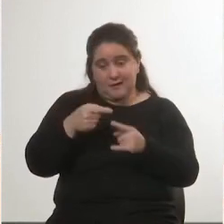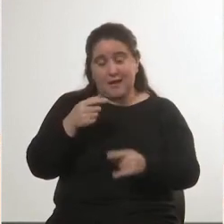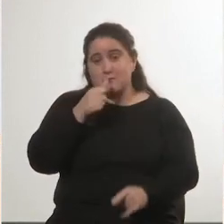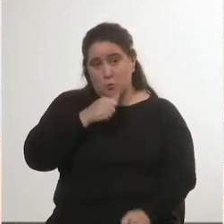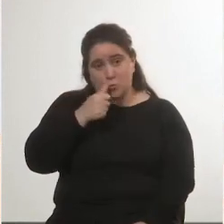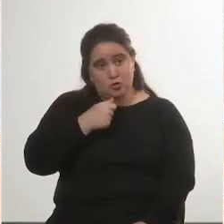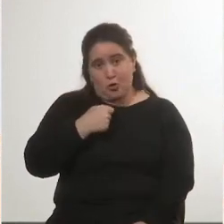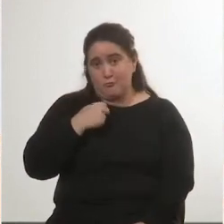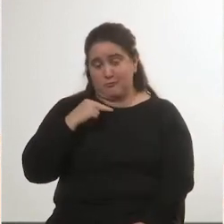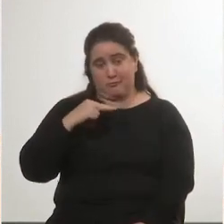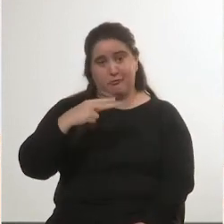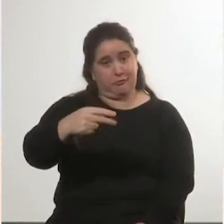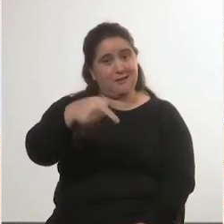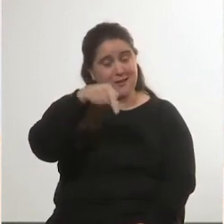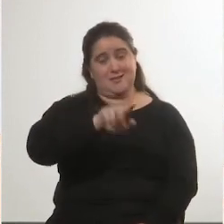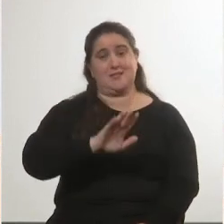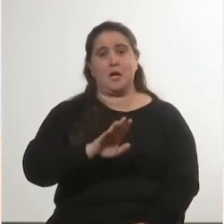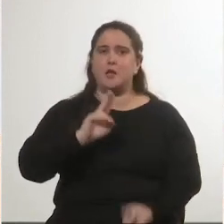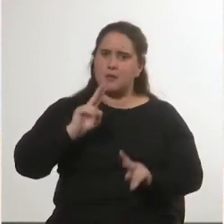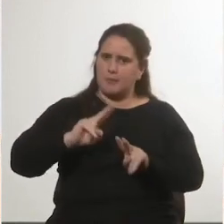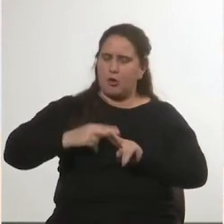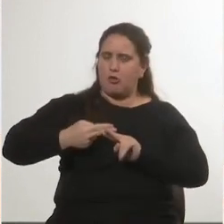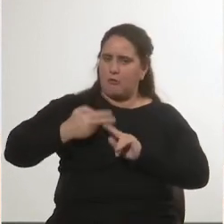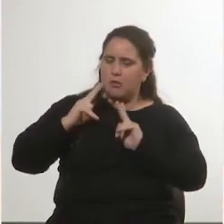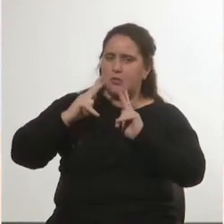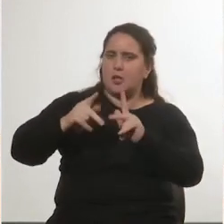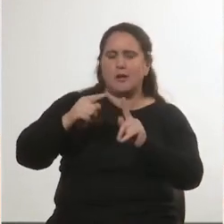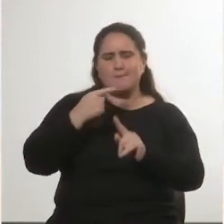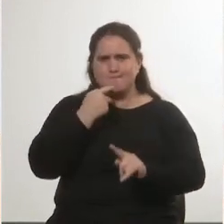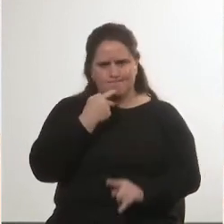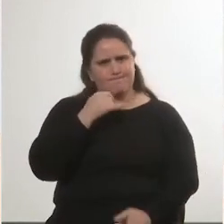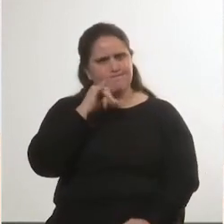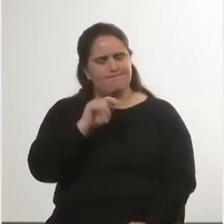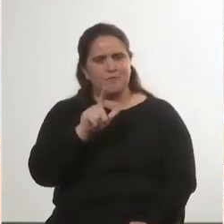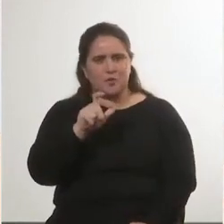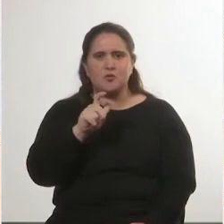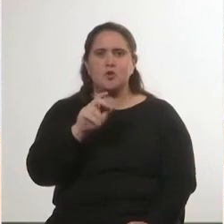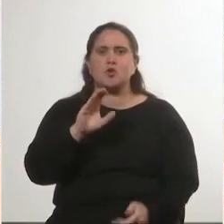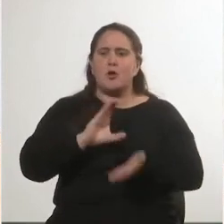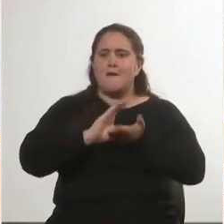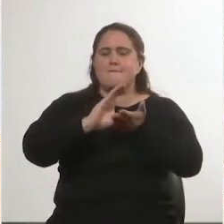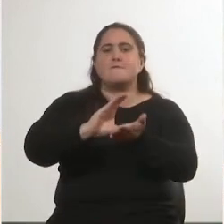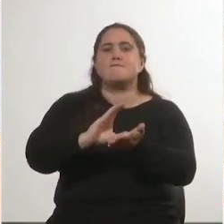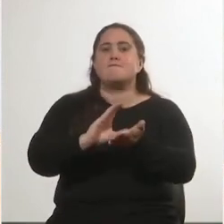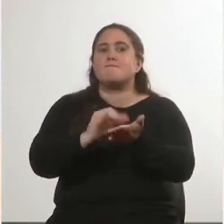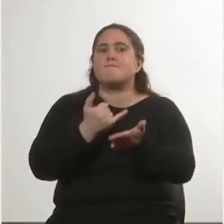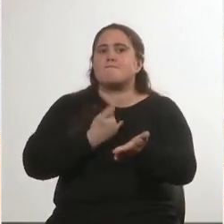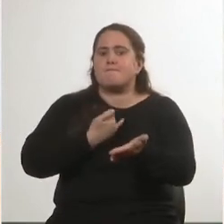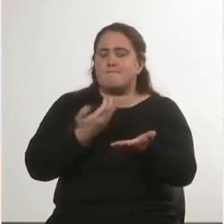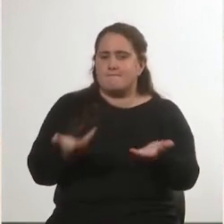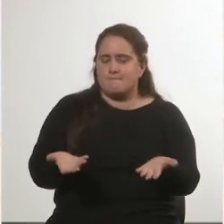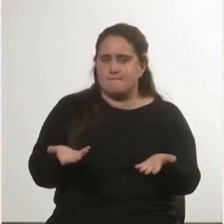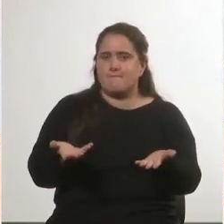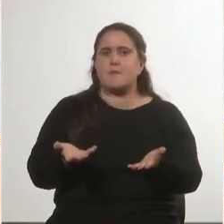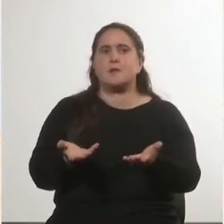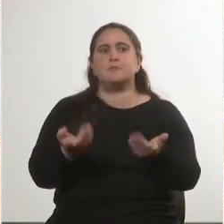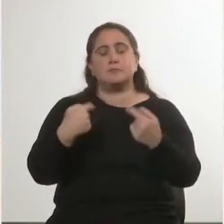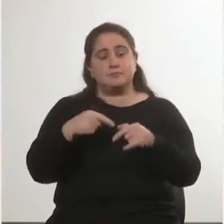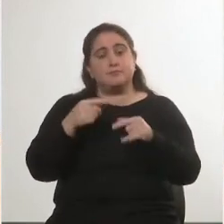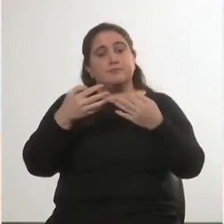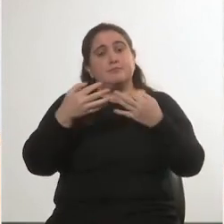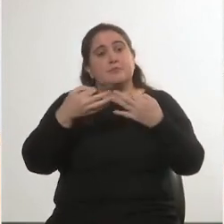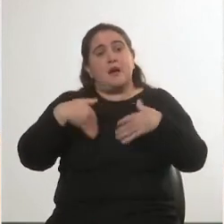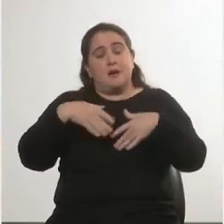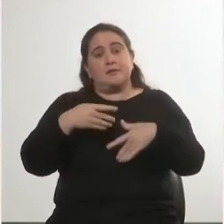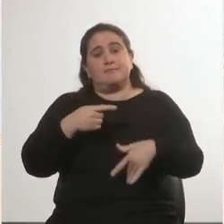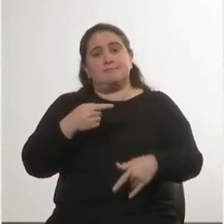solución definitiva, y que también repito que tenemos también nuestras dudas en cuanto a la forma de financiación. Hubiese sido